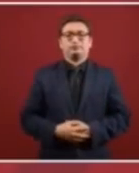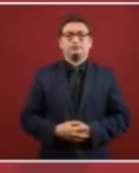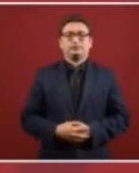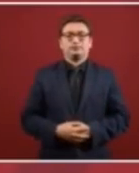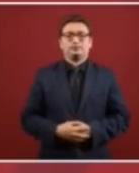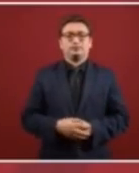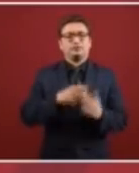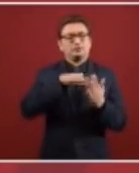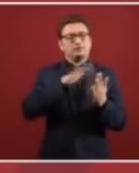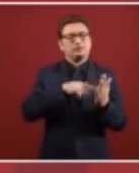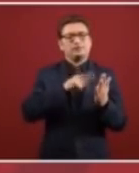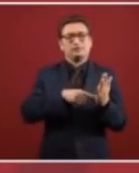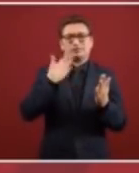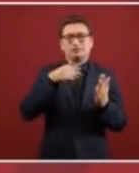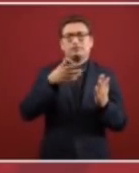un texto de Juárez.